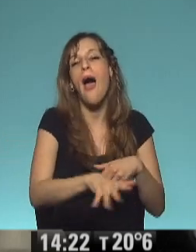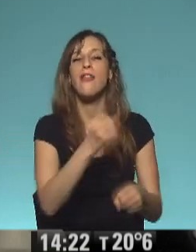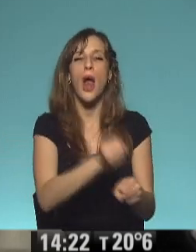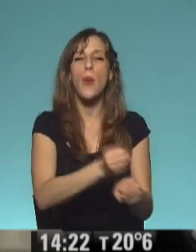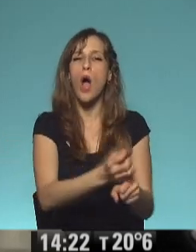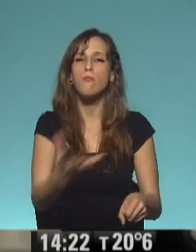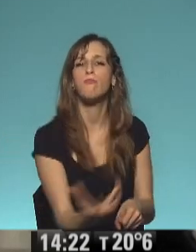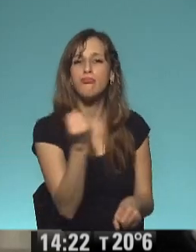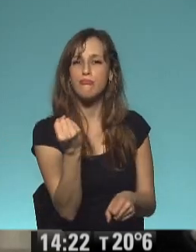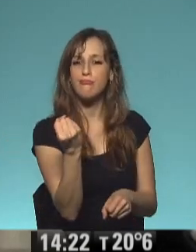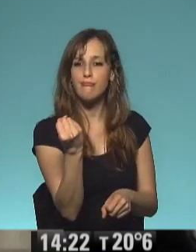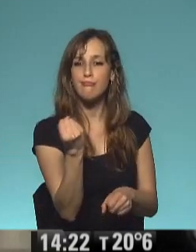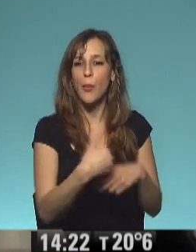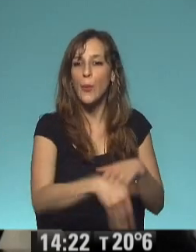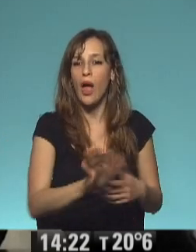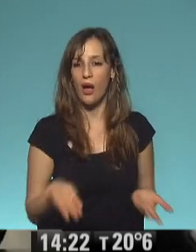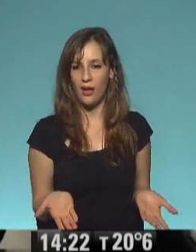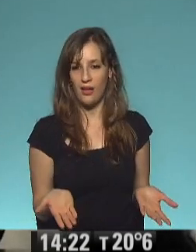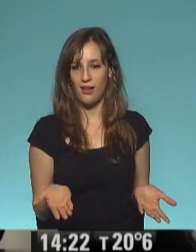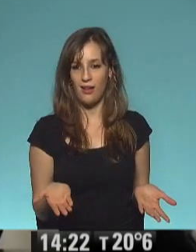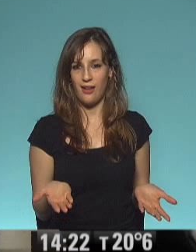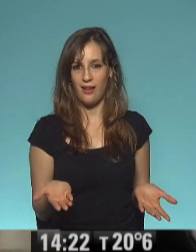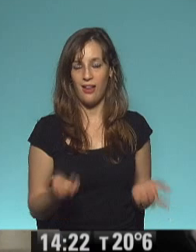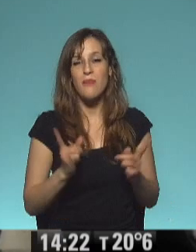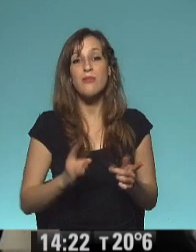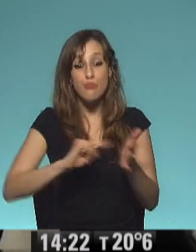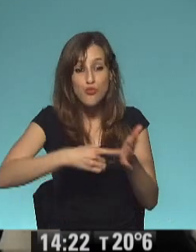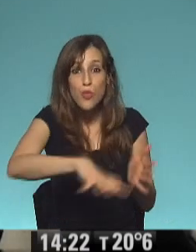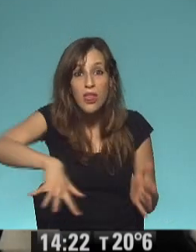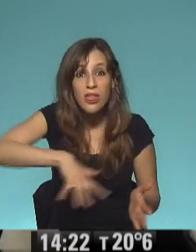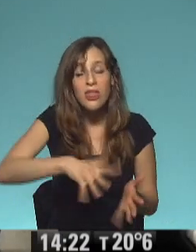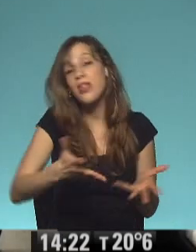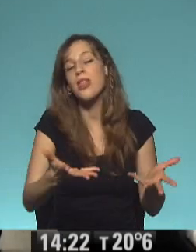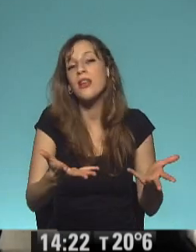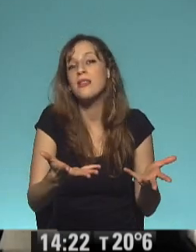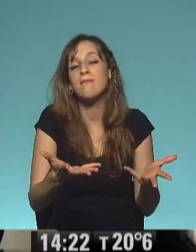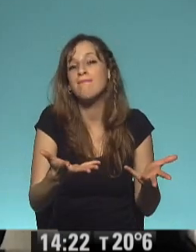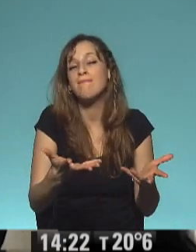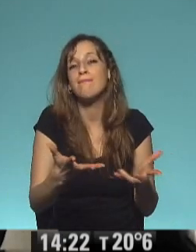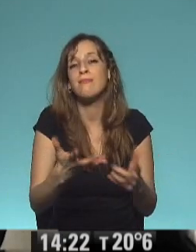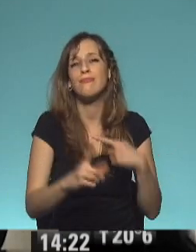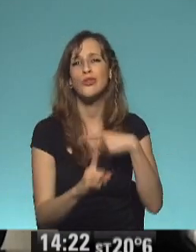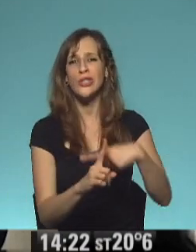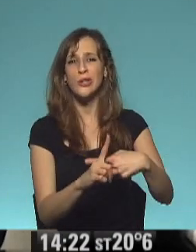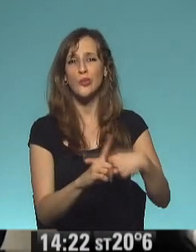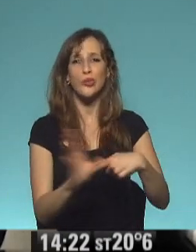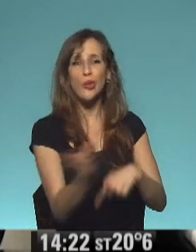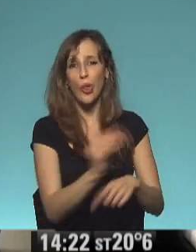grandes ciudades y en las grandes ciudades lo único que encuentran es hacinamiento. Es hacinamiento y es